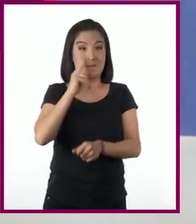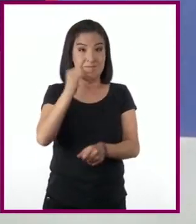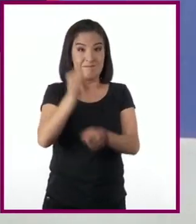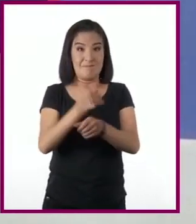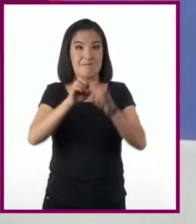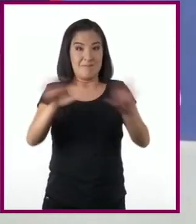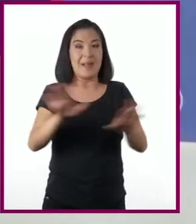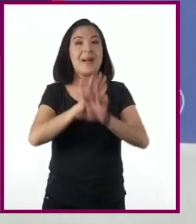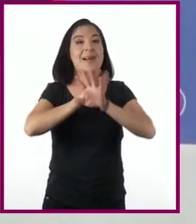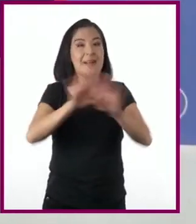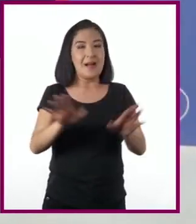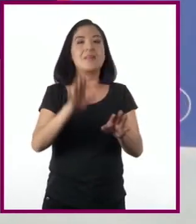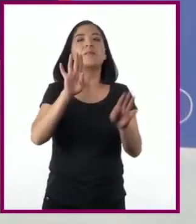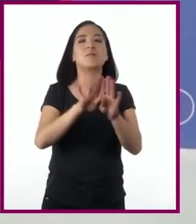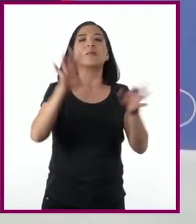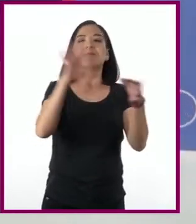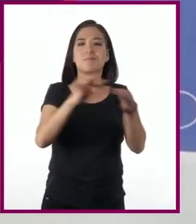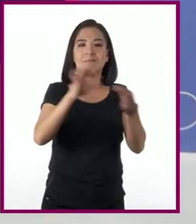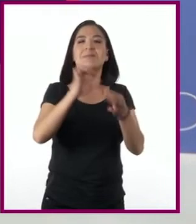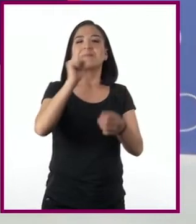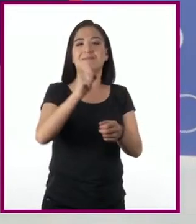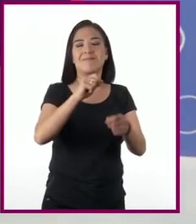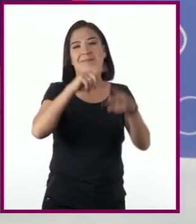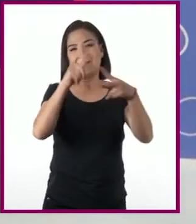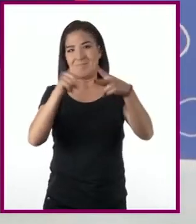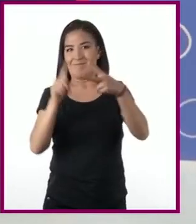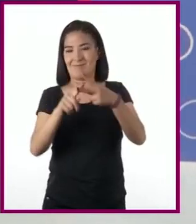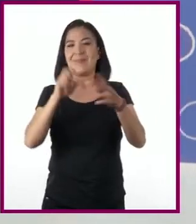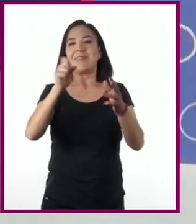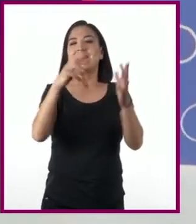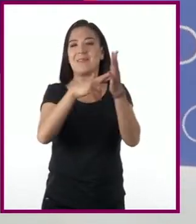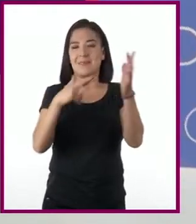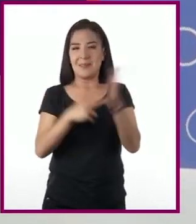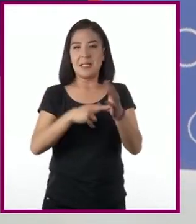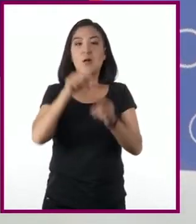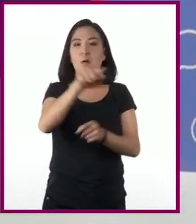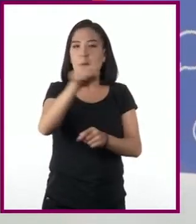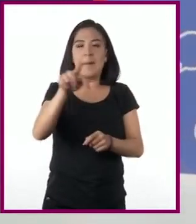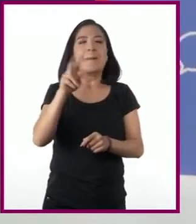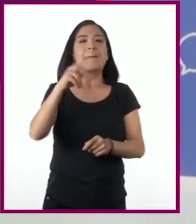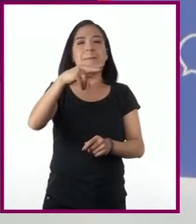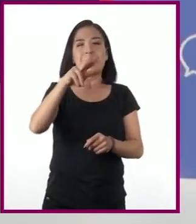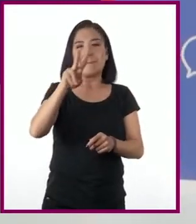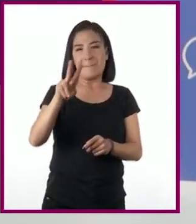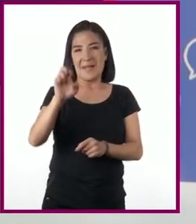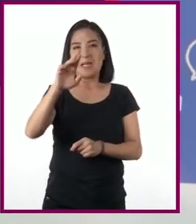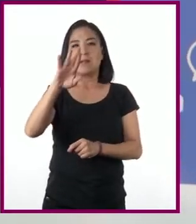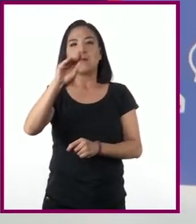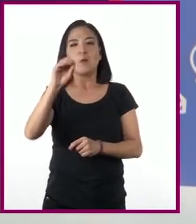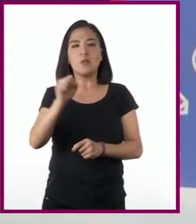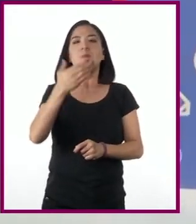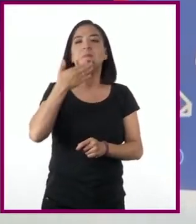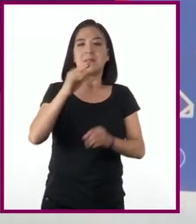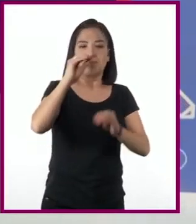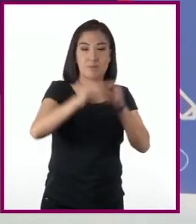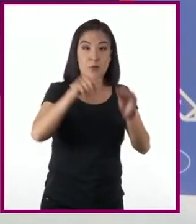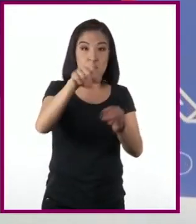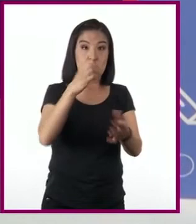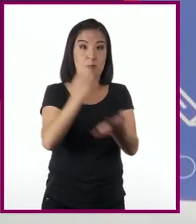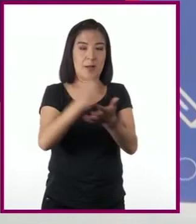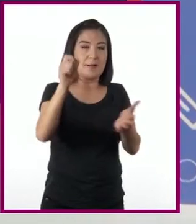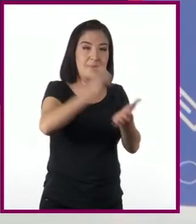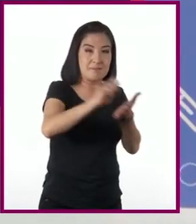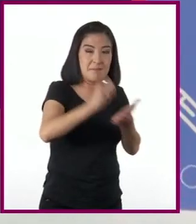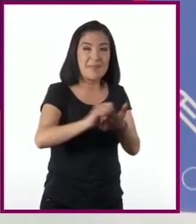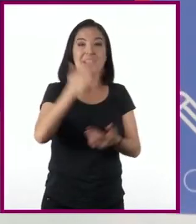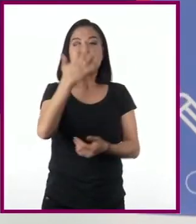información, arreglemos la redacción de las dos siguientes reglas. Conjuguen los verbos como debe ser. Anótenlo en su libreta y tienen